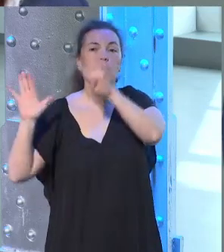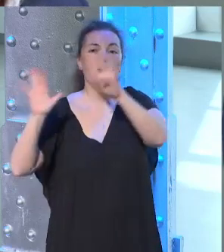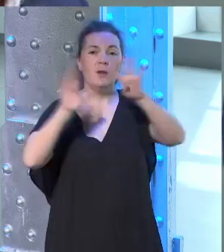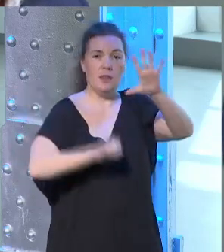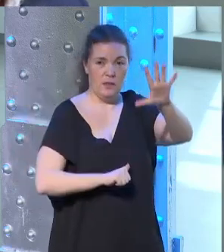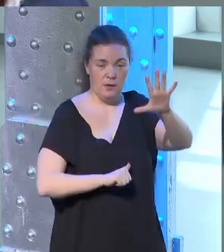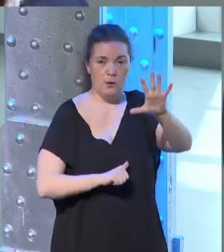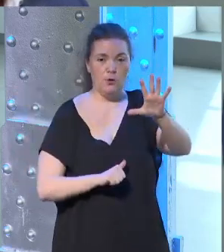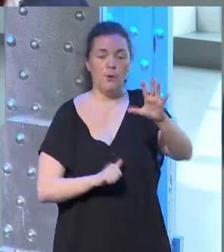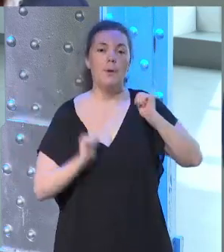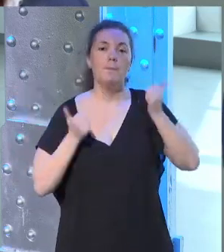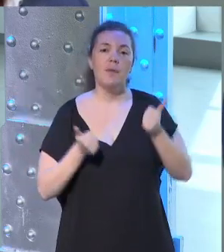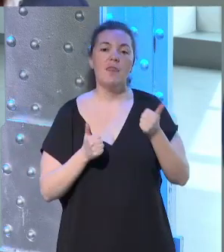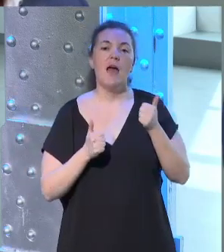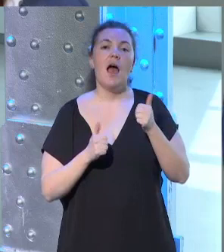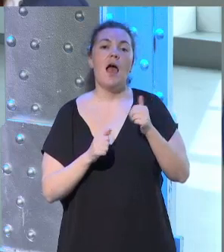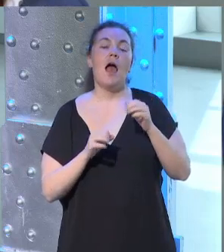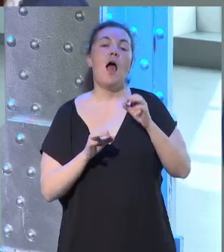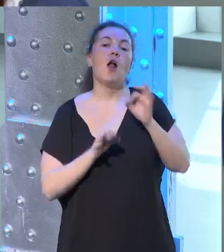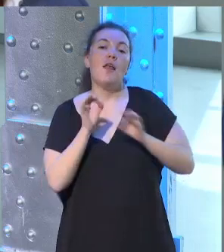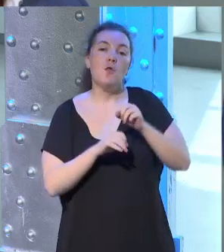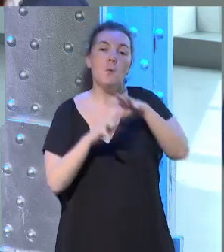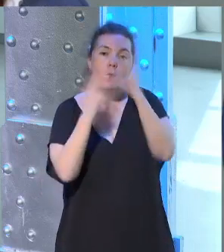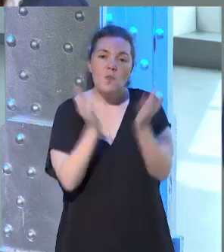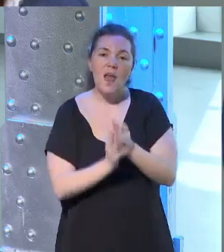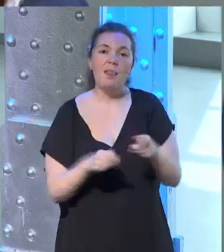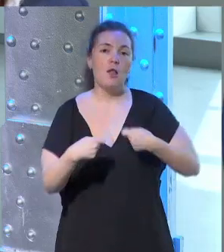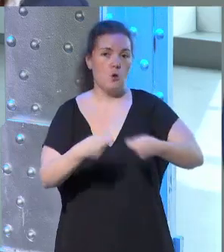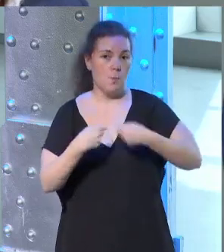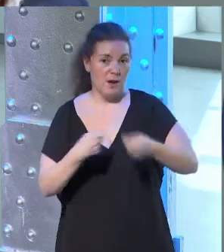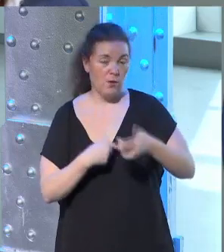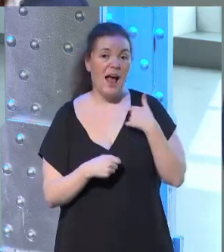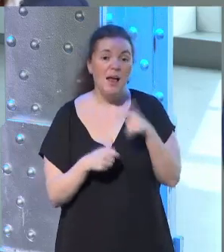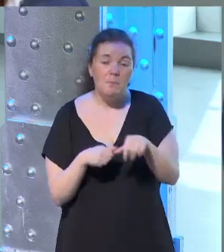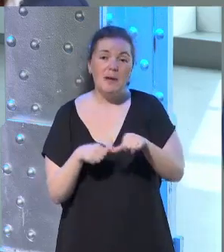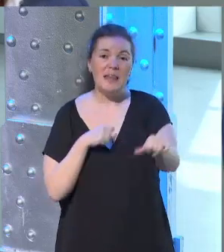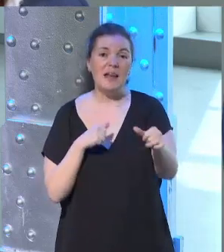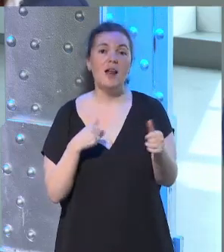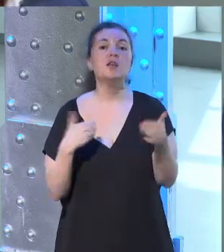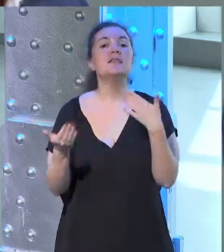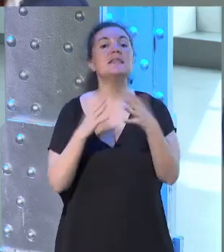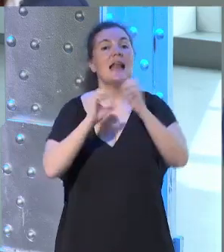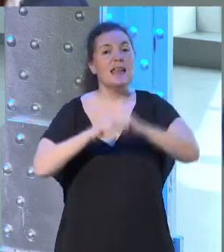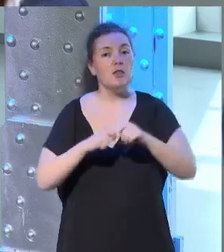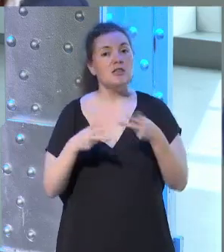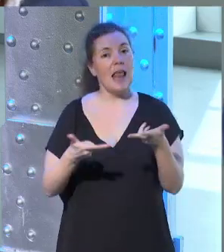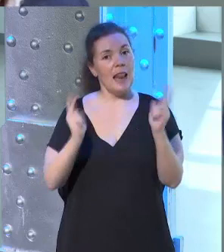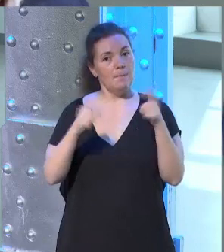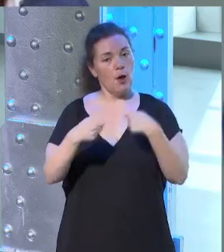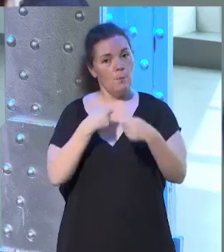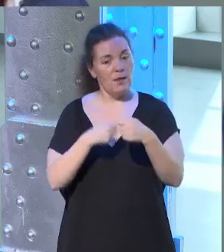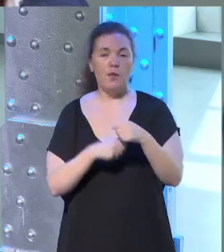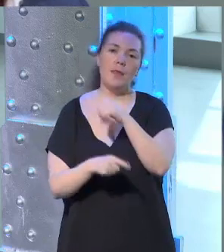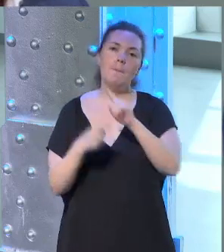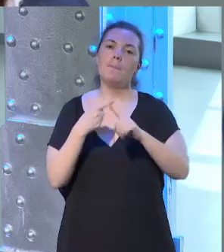1995 cuando entra en vigor la Organización Mundial del Comercio y a partir de ahí los tratados de libre comercio, que pone en primer plano el libre